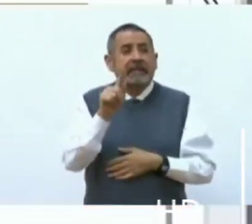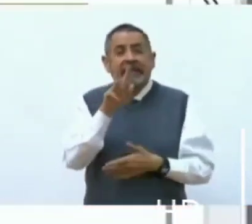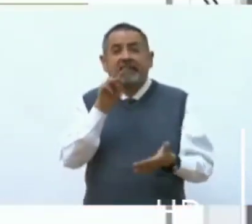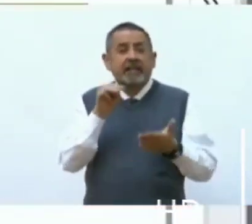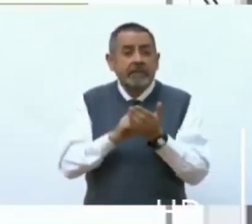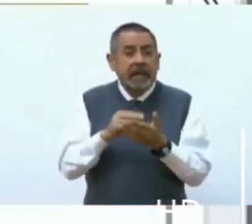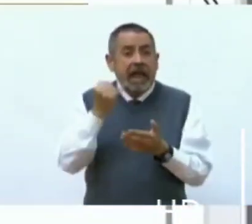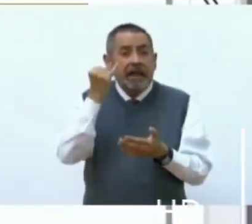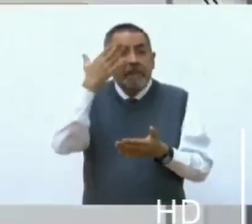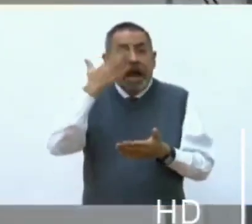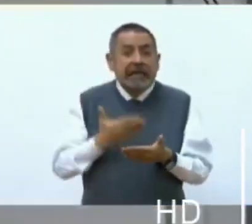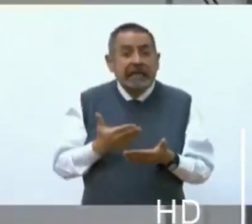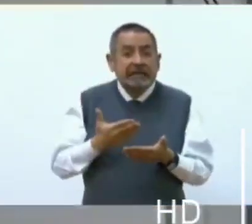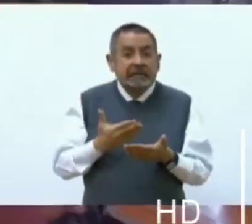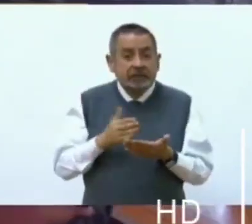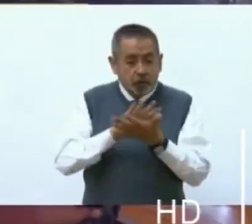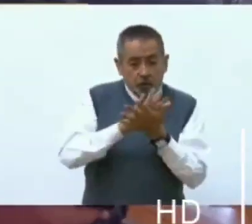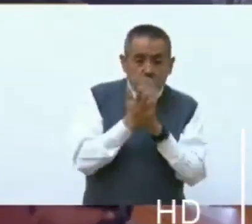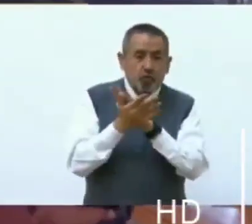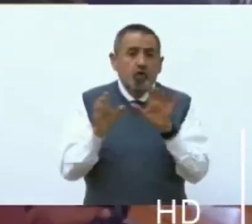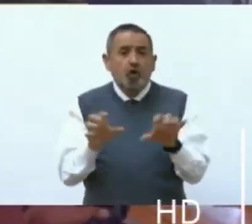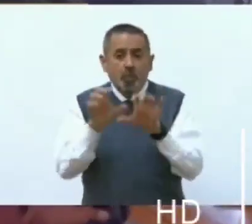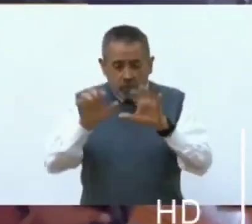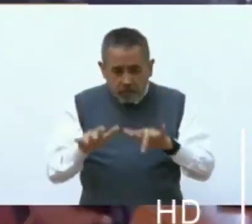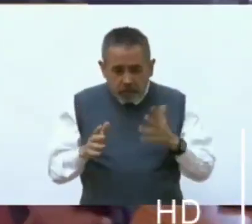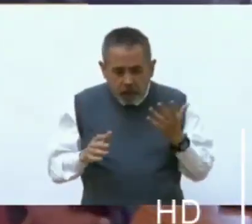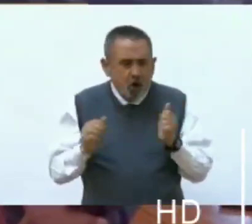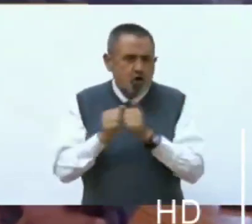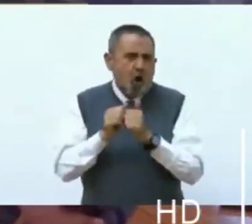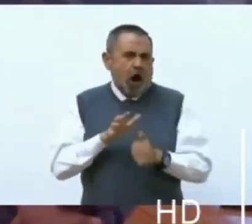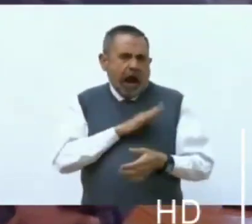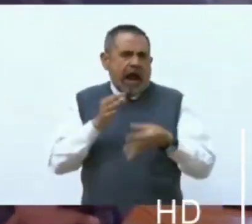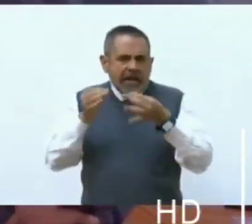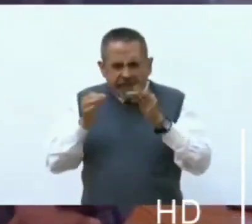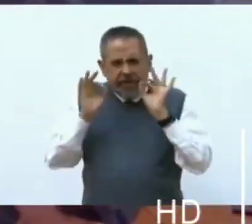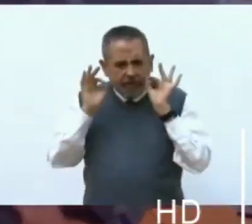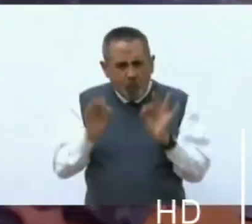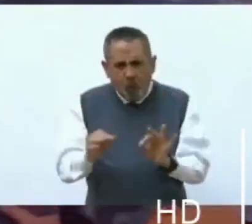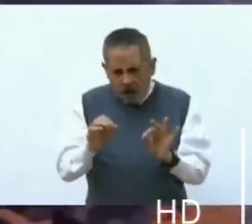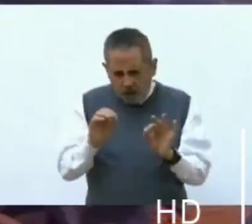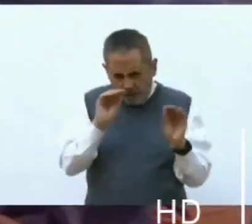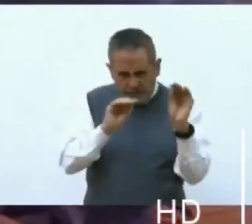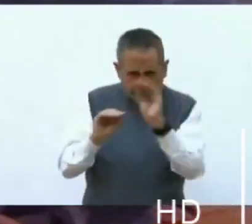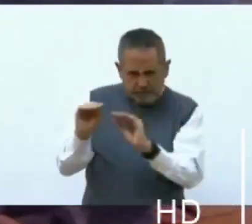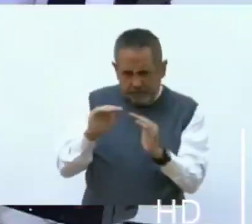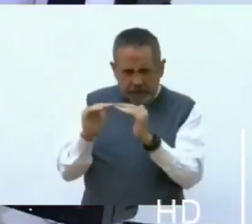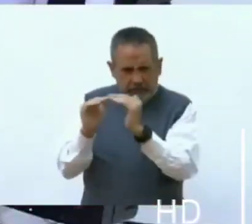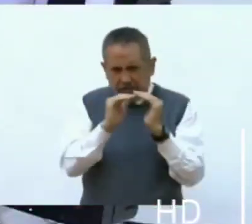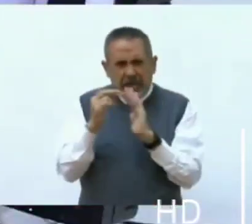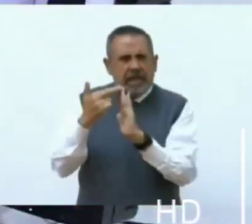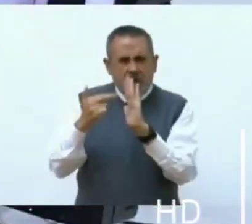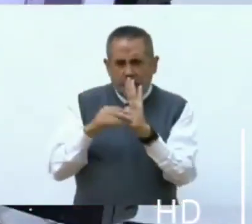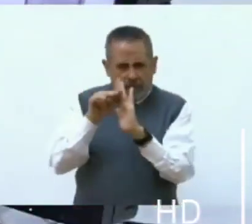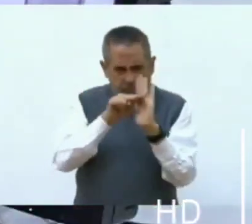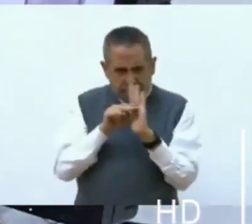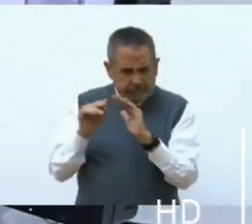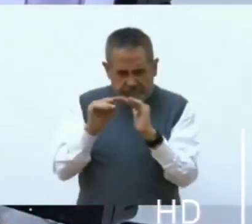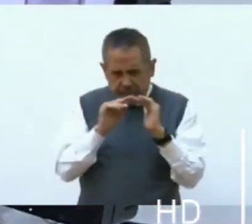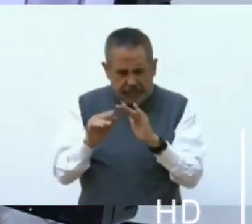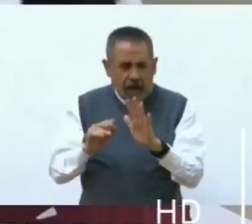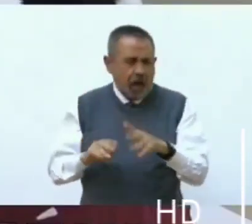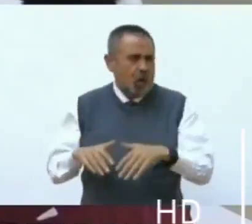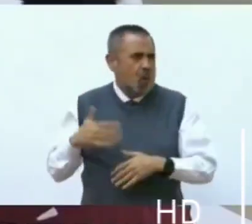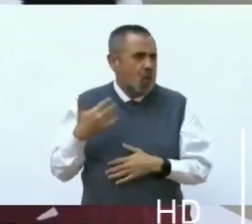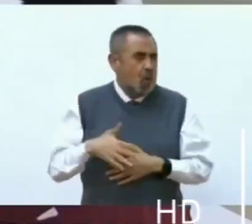373.000 imágenes digitalizadas que cumplen con un estándar de calidad adecuado y homologado. Es un